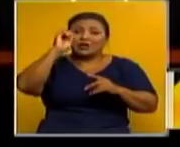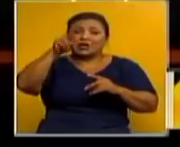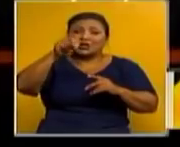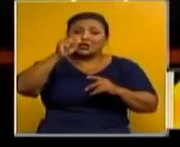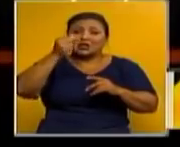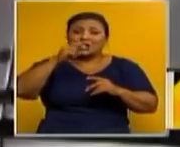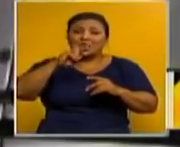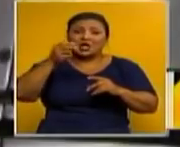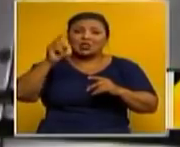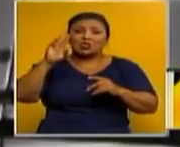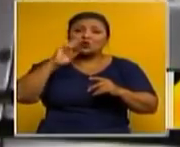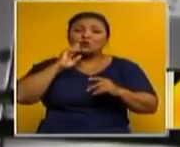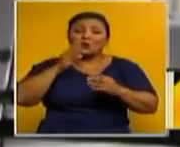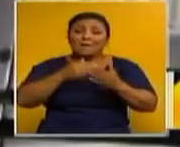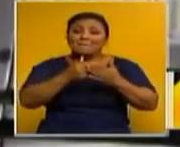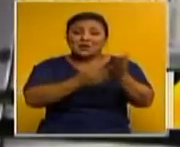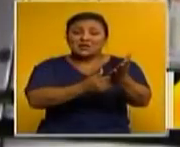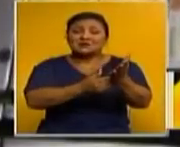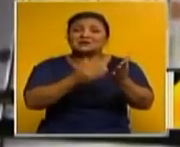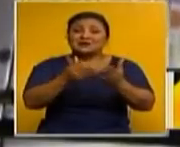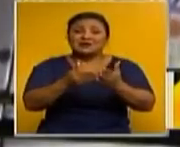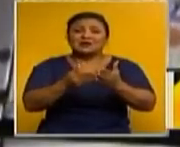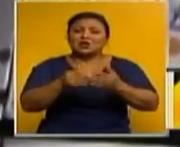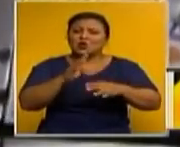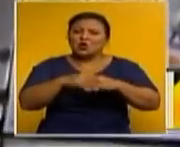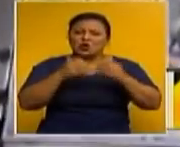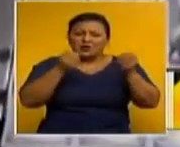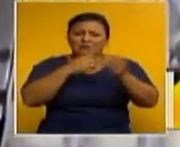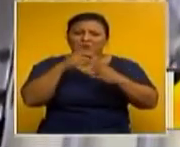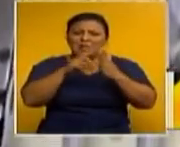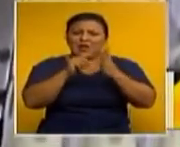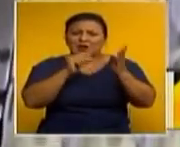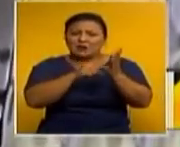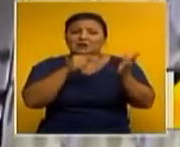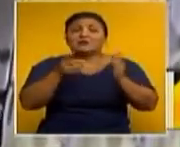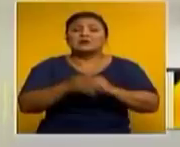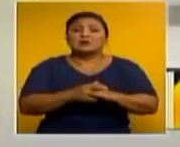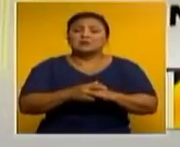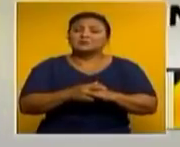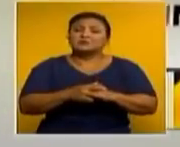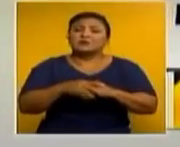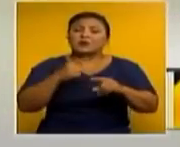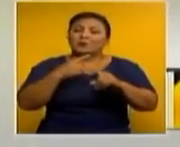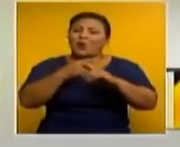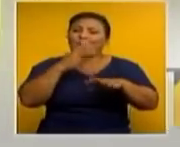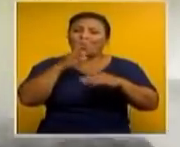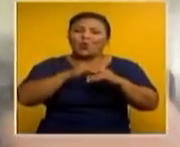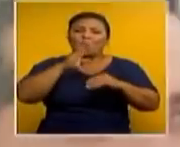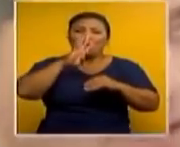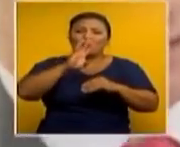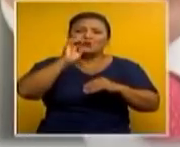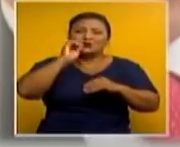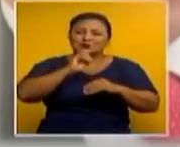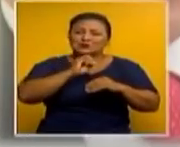al 2016 presenta ingresos en sus declaraciones de impuesto a la renta por